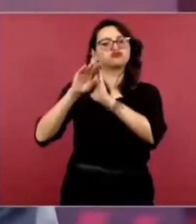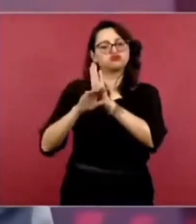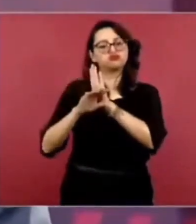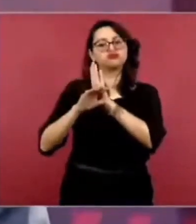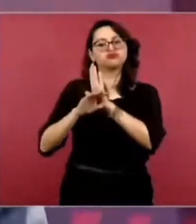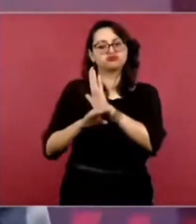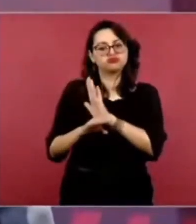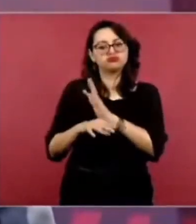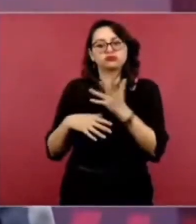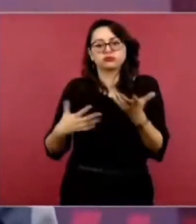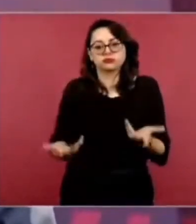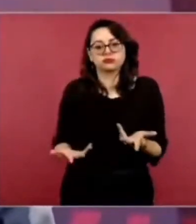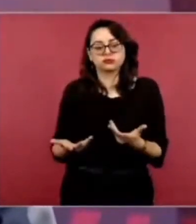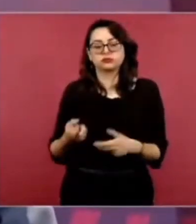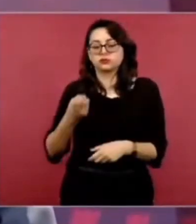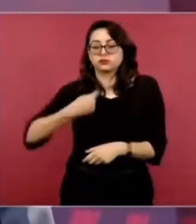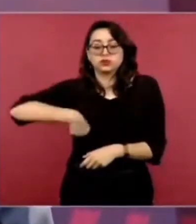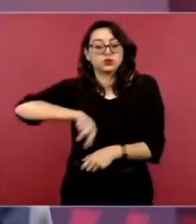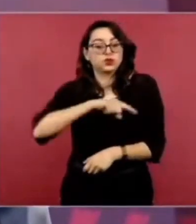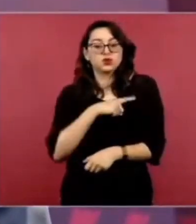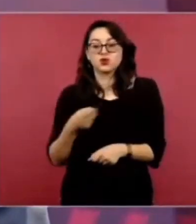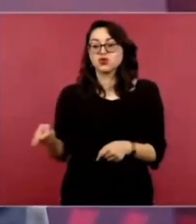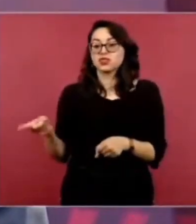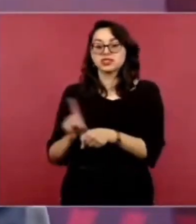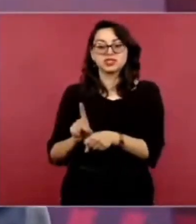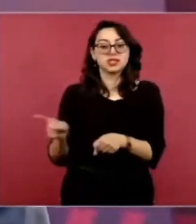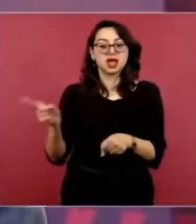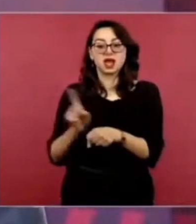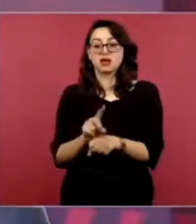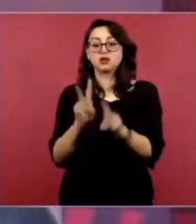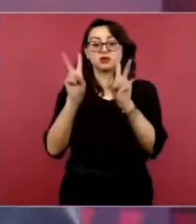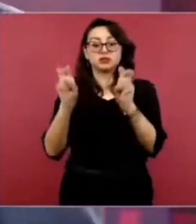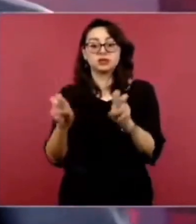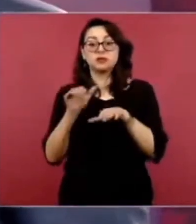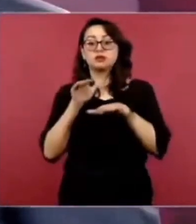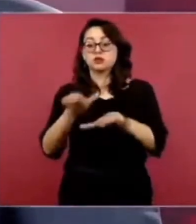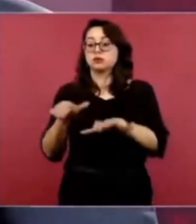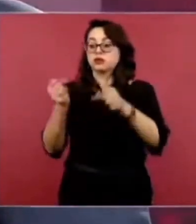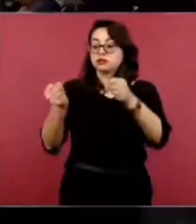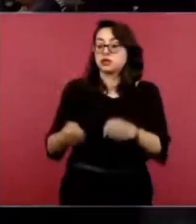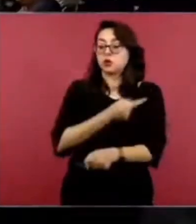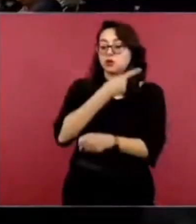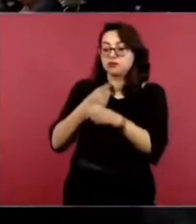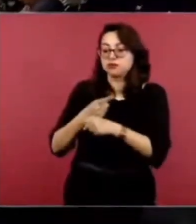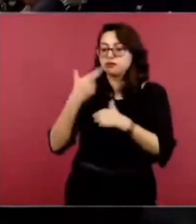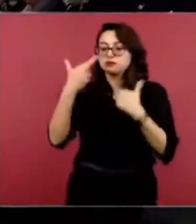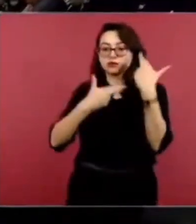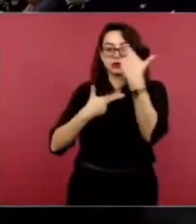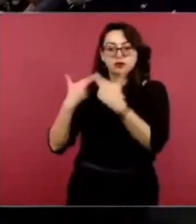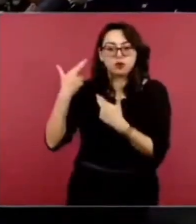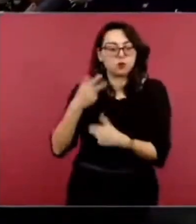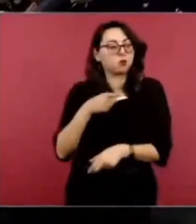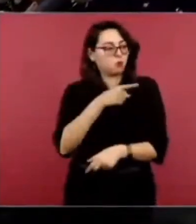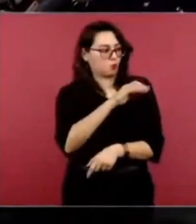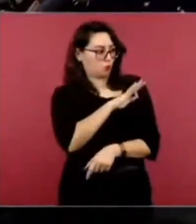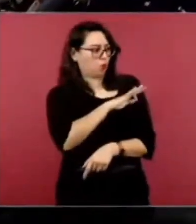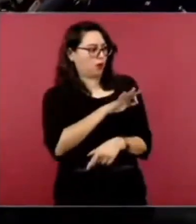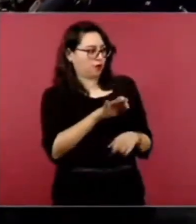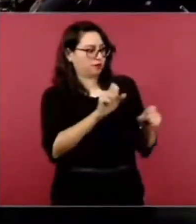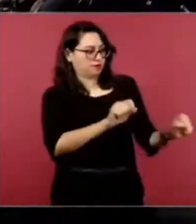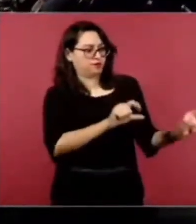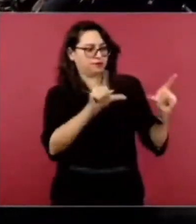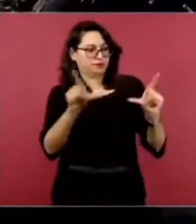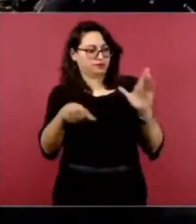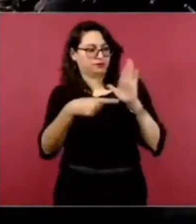un asunto que vemos diario. ¿Sí? A ver si nos ponen lo de homicidios en Michoacán.